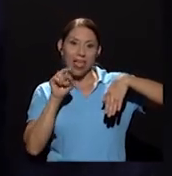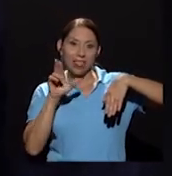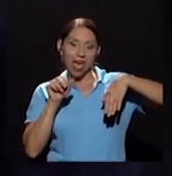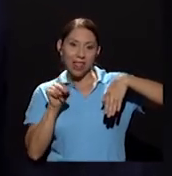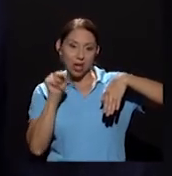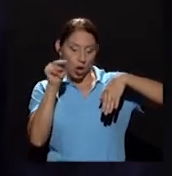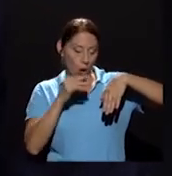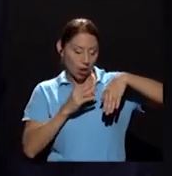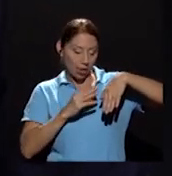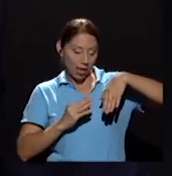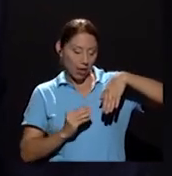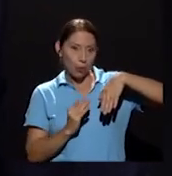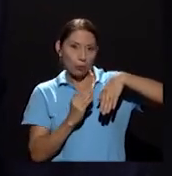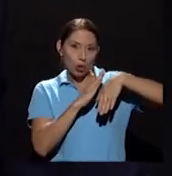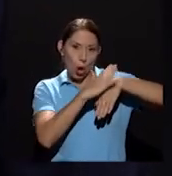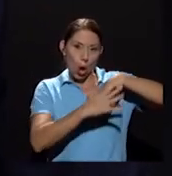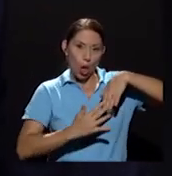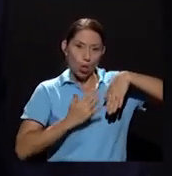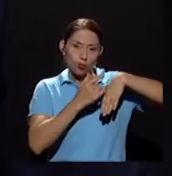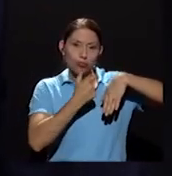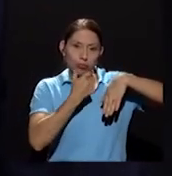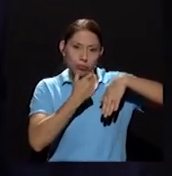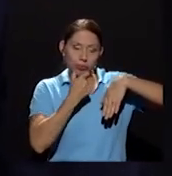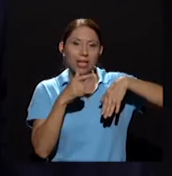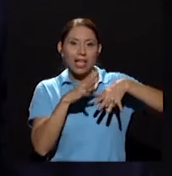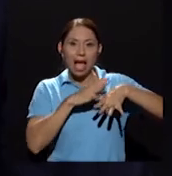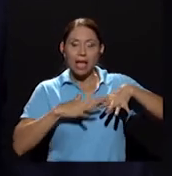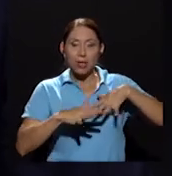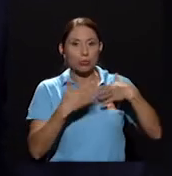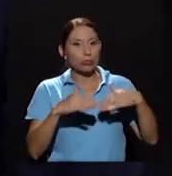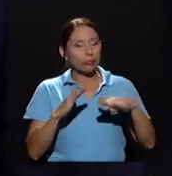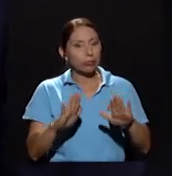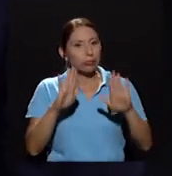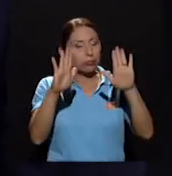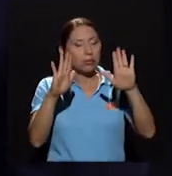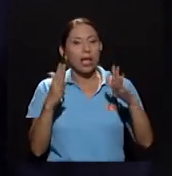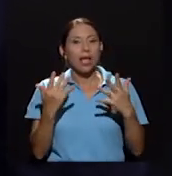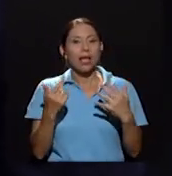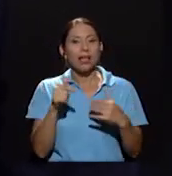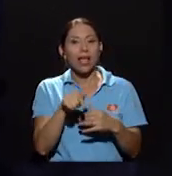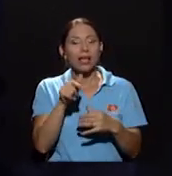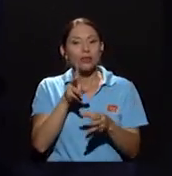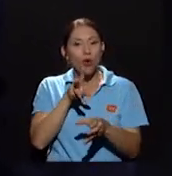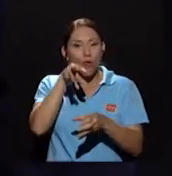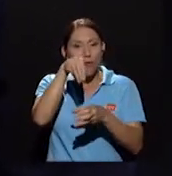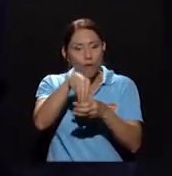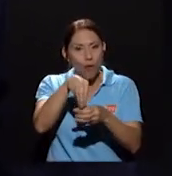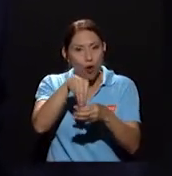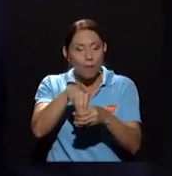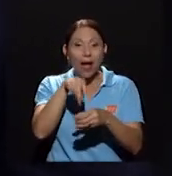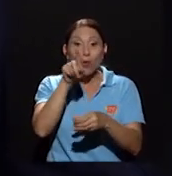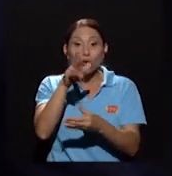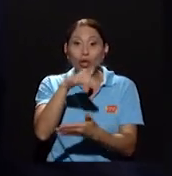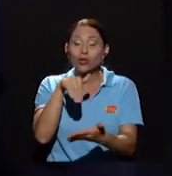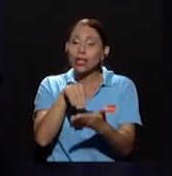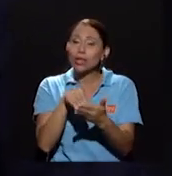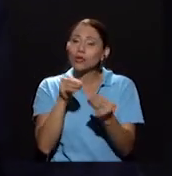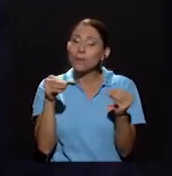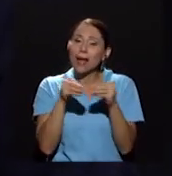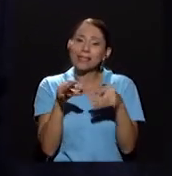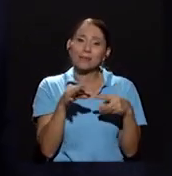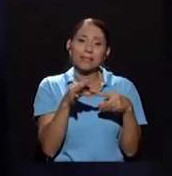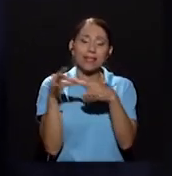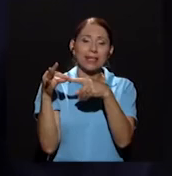más especializados en la en la administración de los servicios de salud y en salud pública en